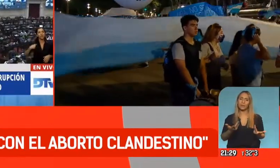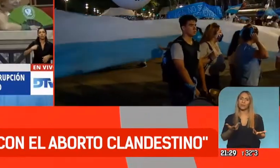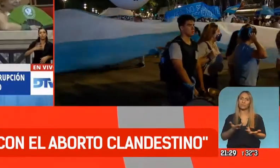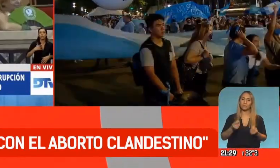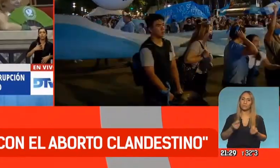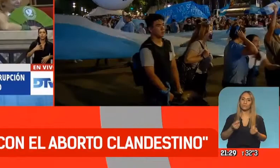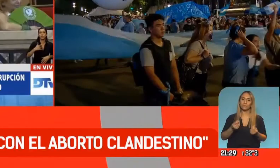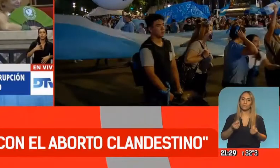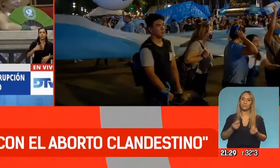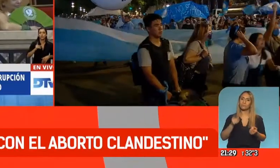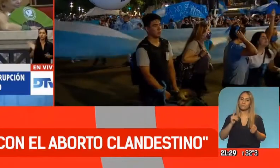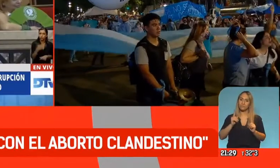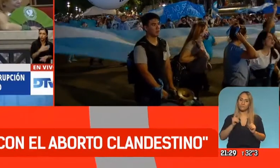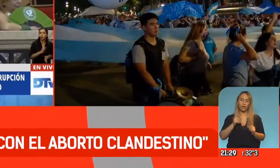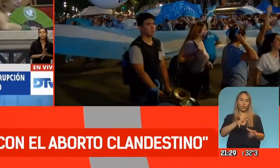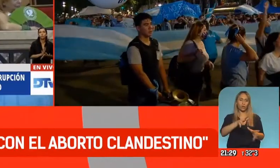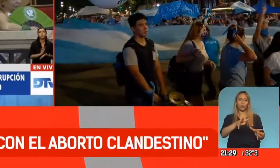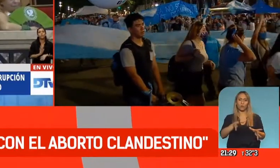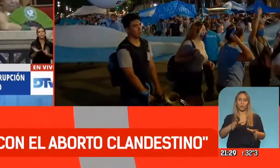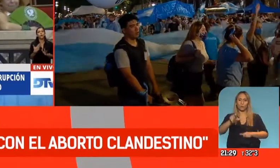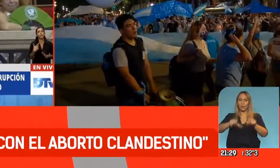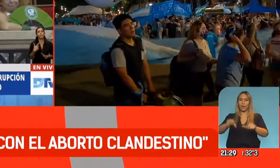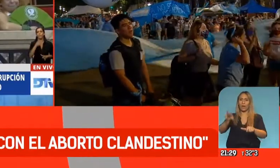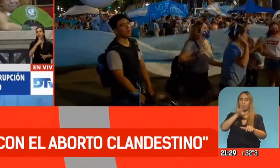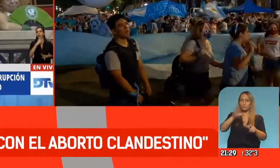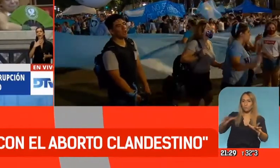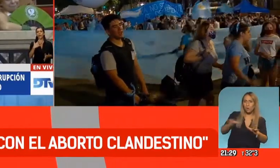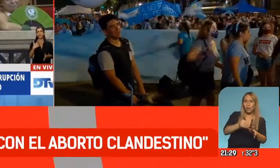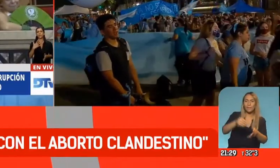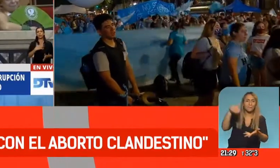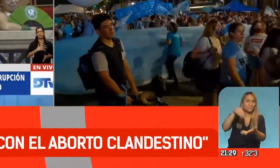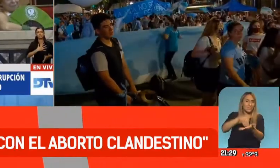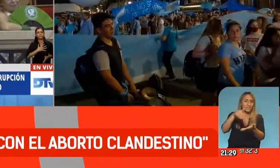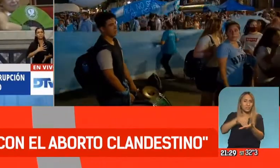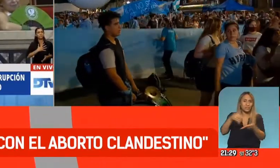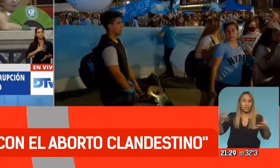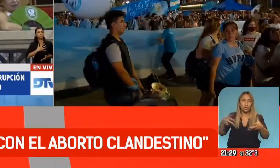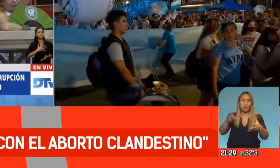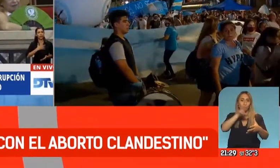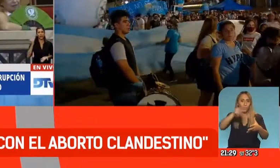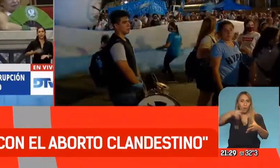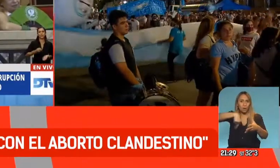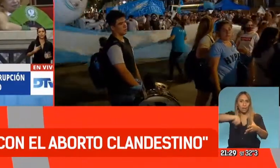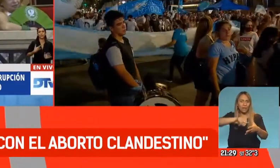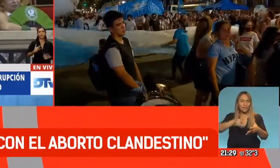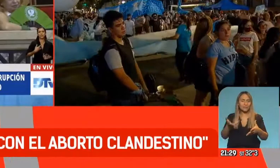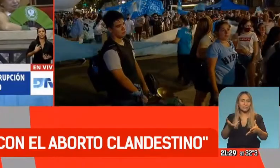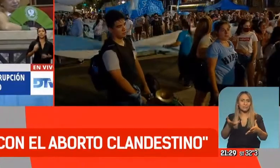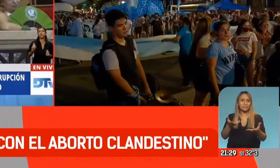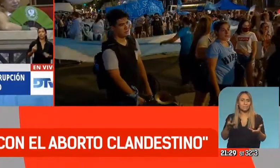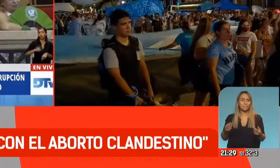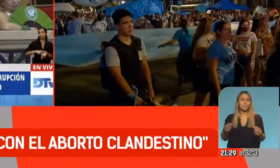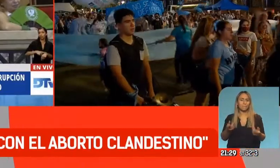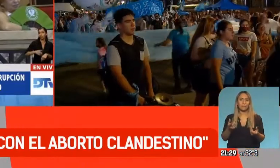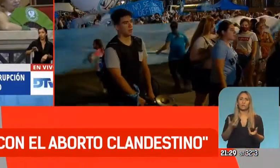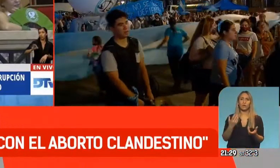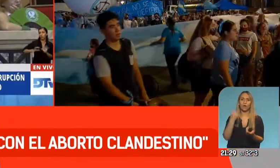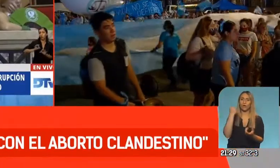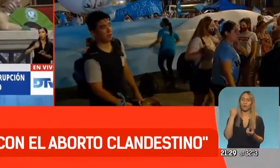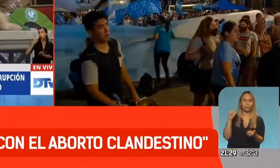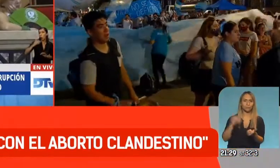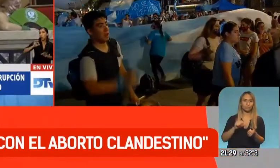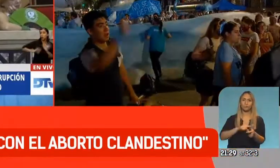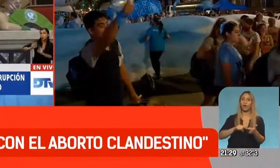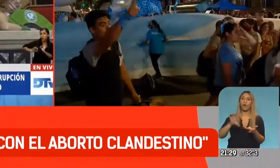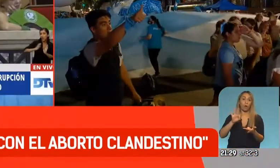a todas esas personas a todas esas mujeres millones de mujeres que no tienen la posibilidad ni económica ni social